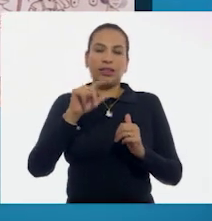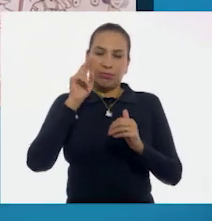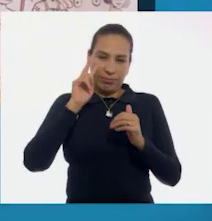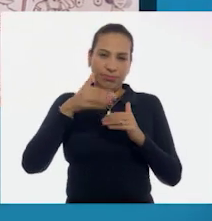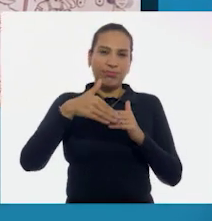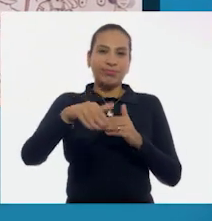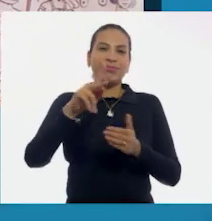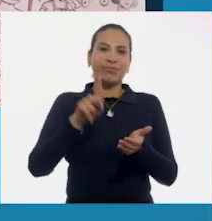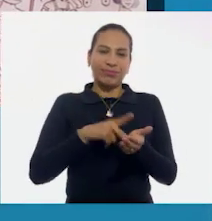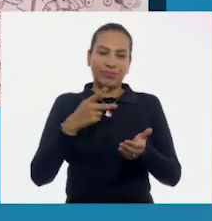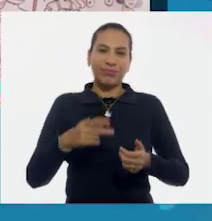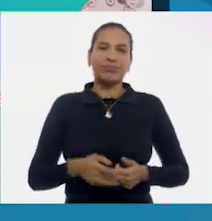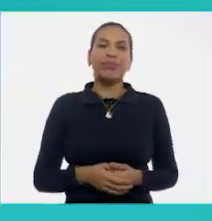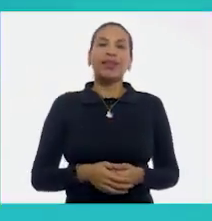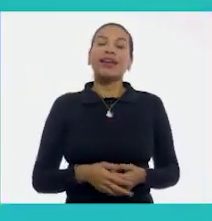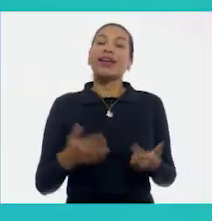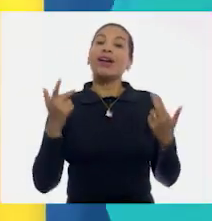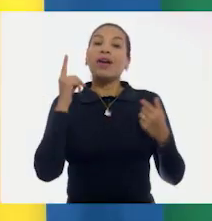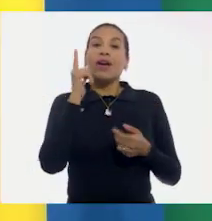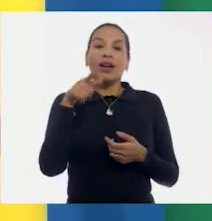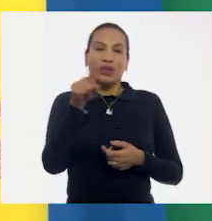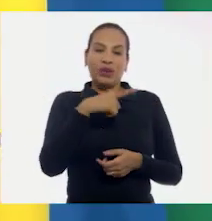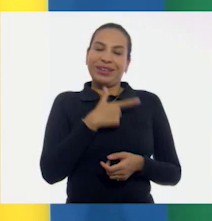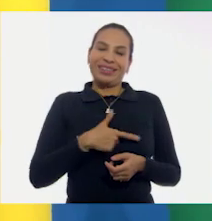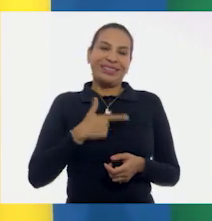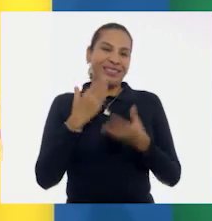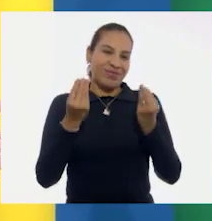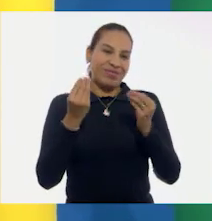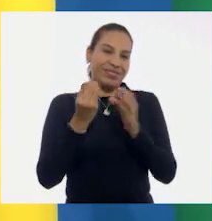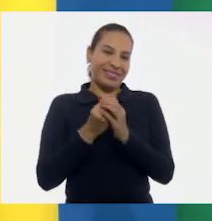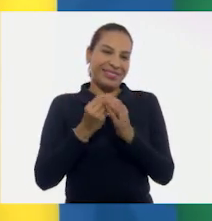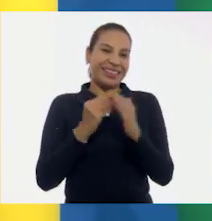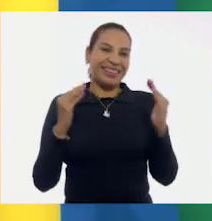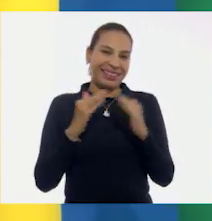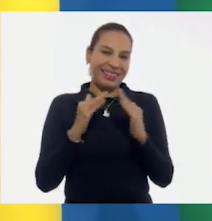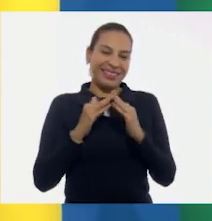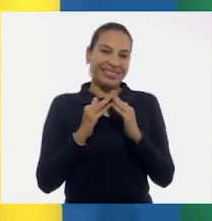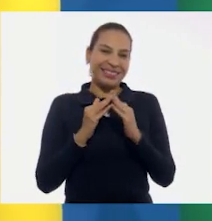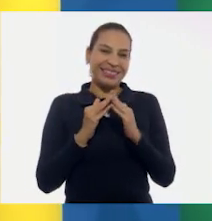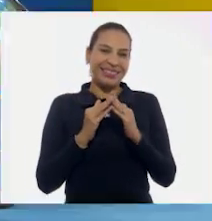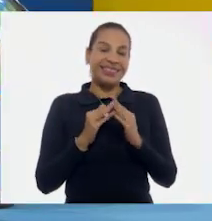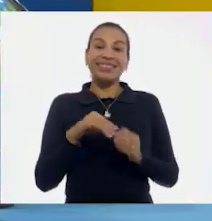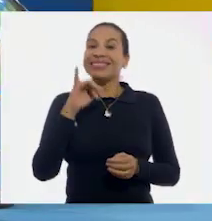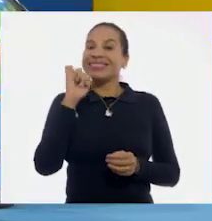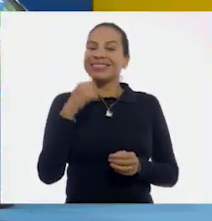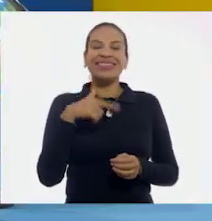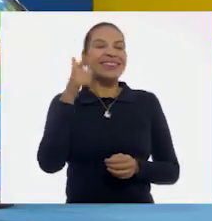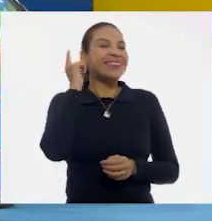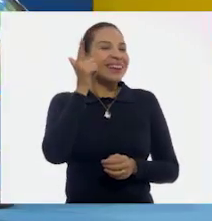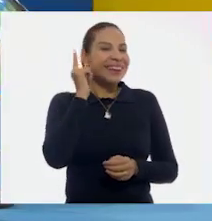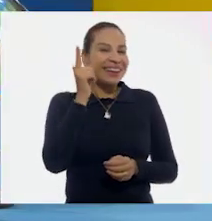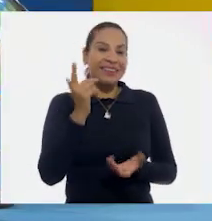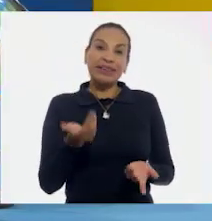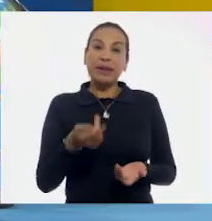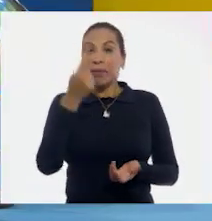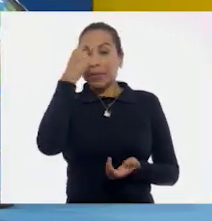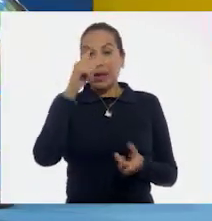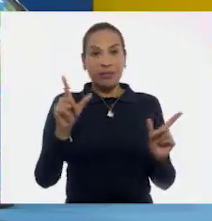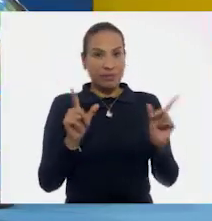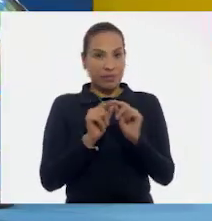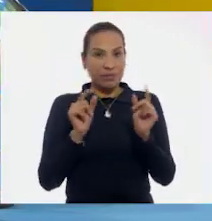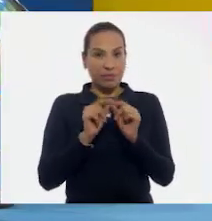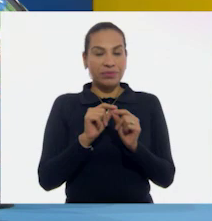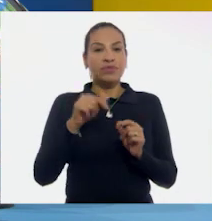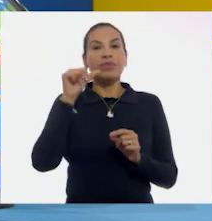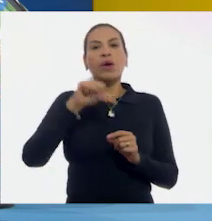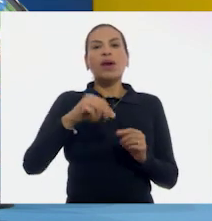clases. Maestra, esperemos que a todos les haya gustado esta clase en casa. Sí, yo también lo espero. Para sintetizar,